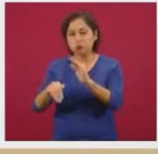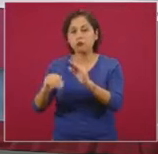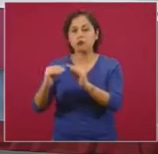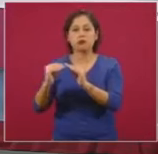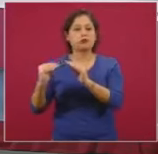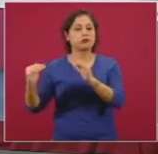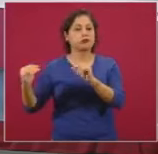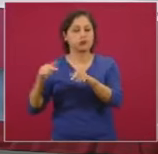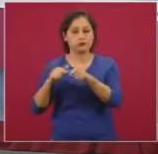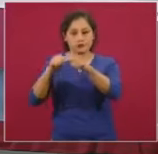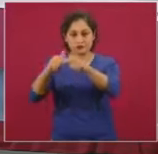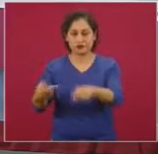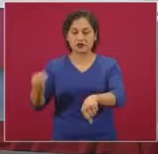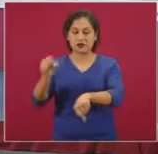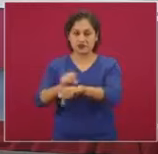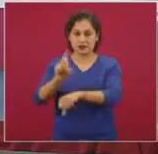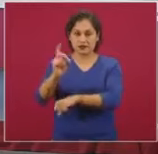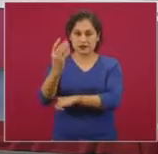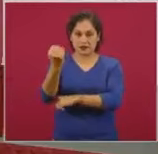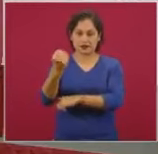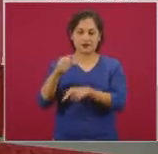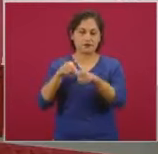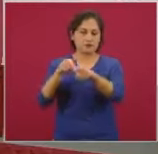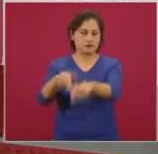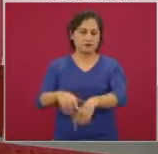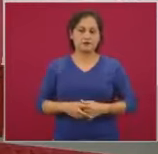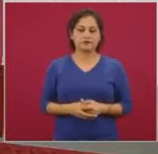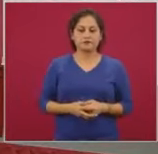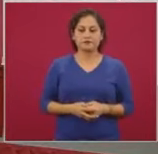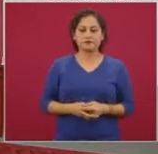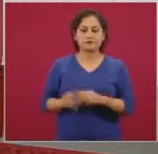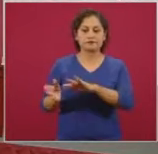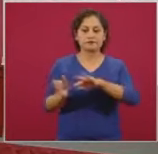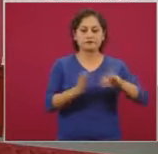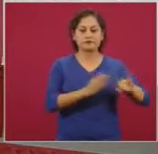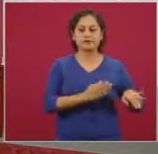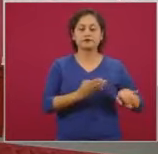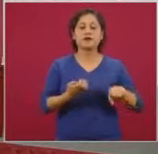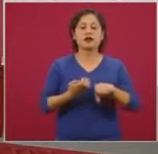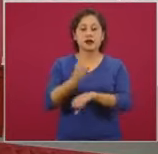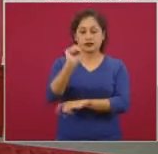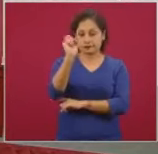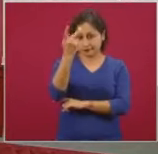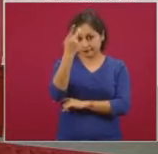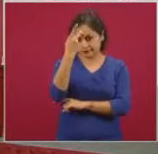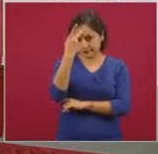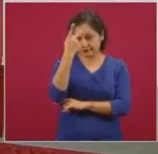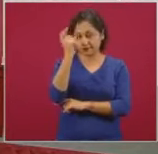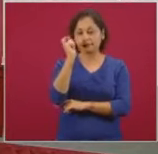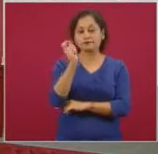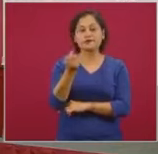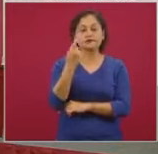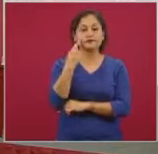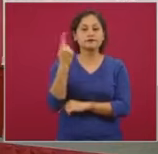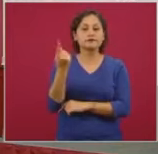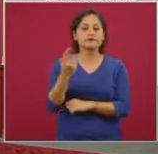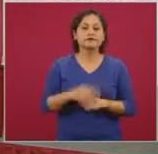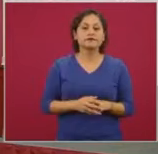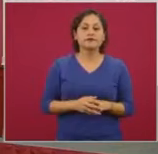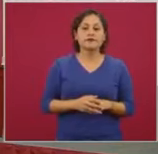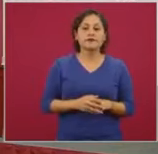la semana 39 registrada. La siguiente. El estado de San Luis Potosí tuvo su